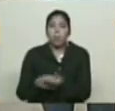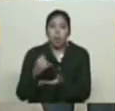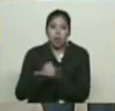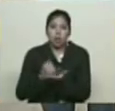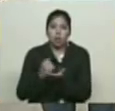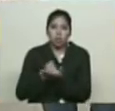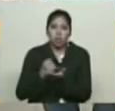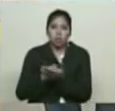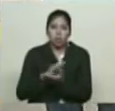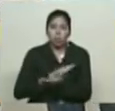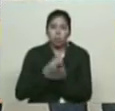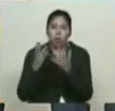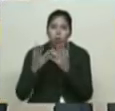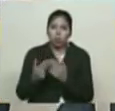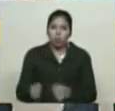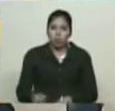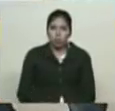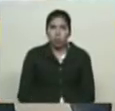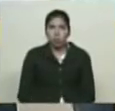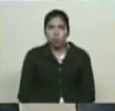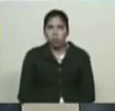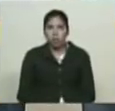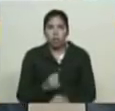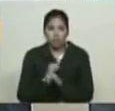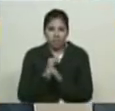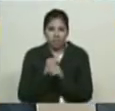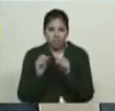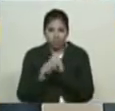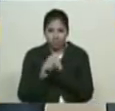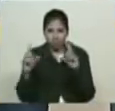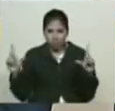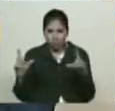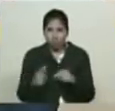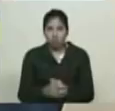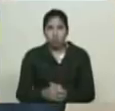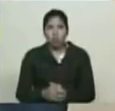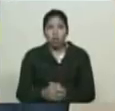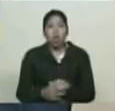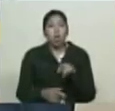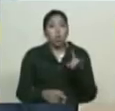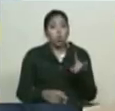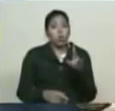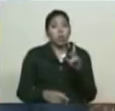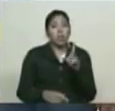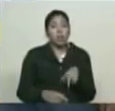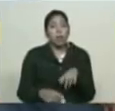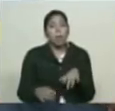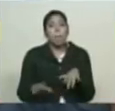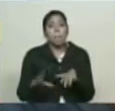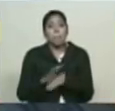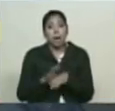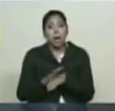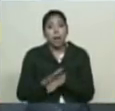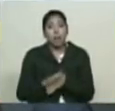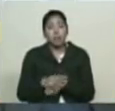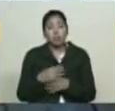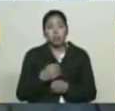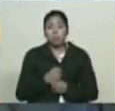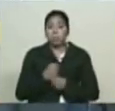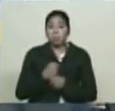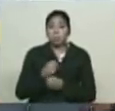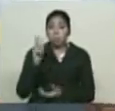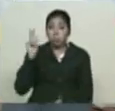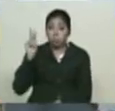inscripción automatizado de Internet, y el lunes y martes la inscripción física, la presentación